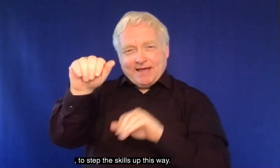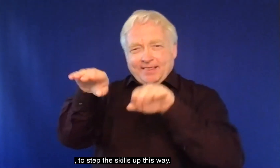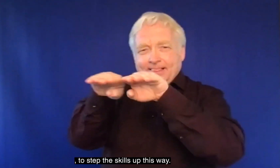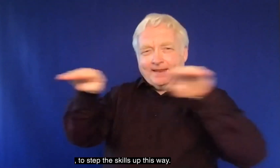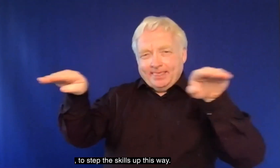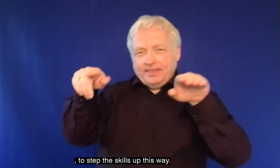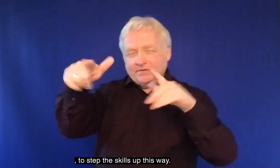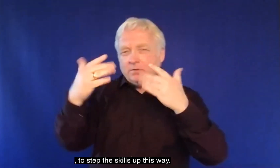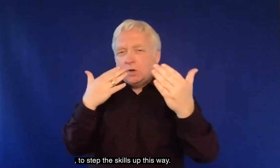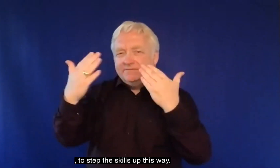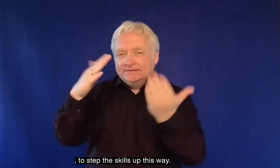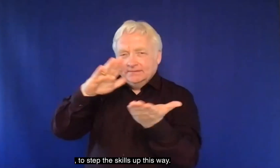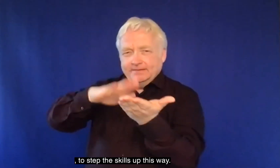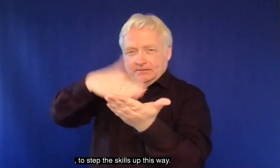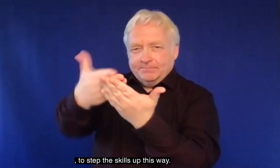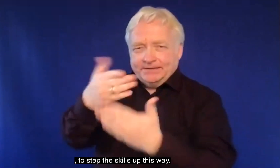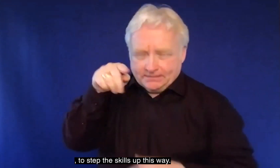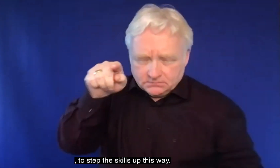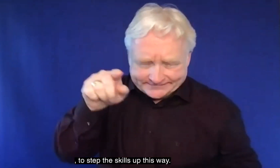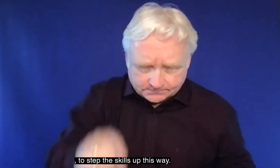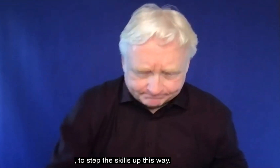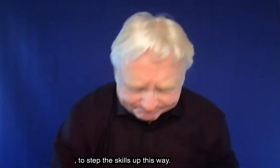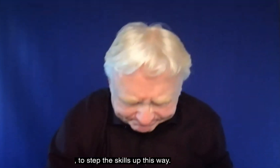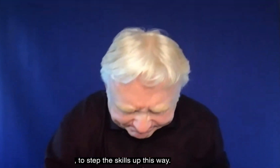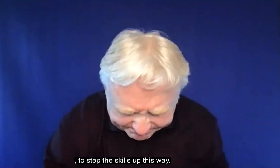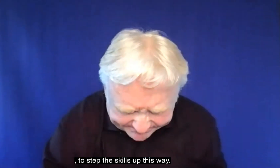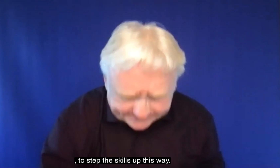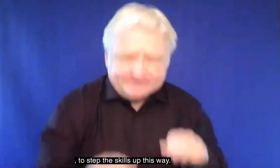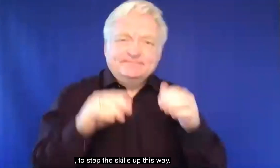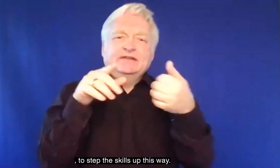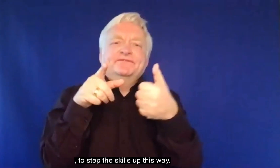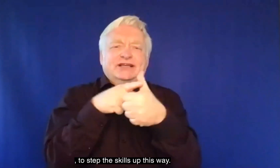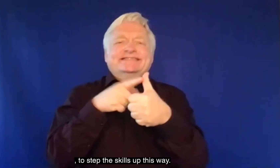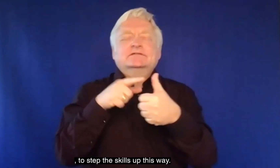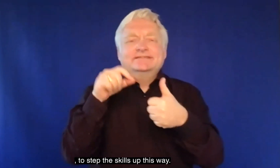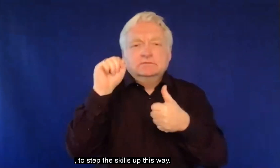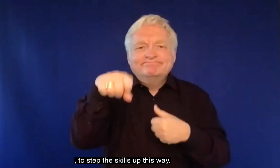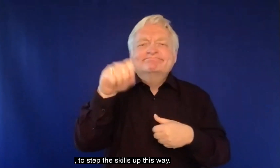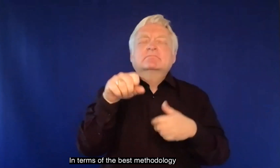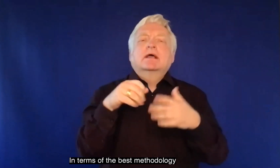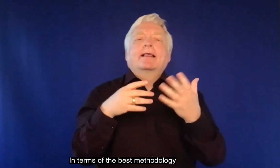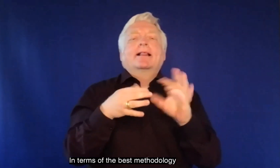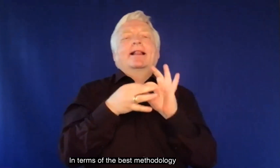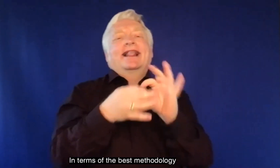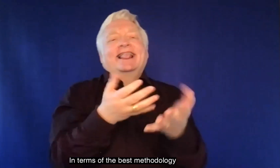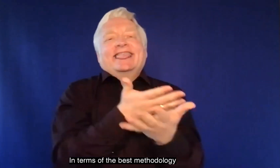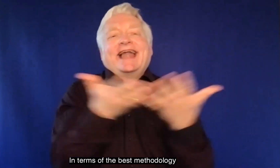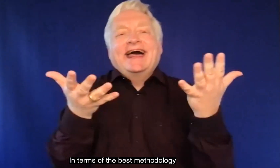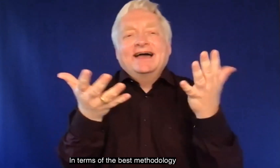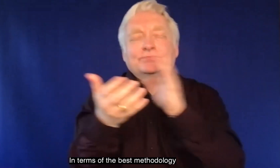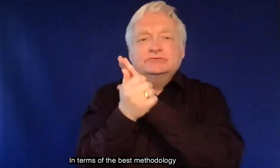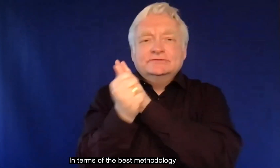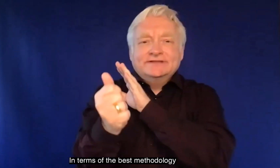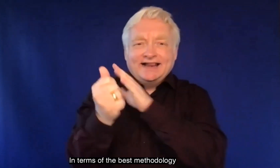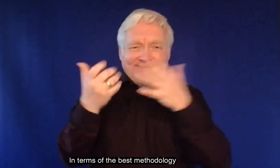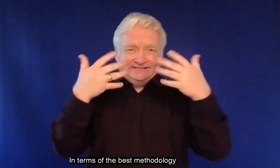Cuando hemos pensado también cuál es la mejor metodología en cuanto a enseñanza, algo de lo cual nos